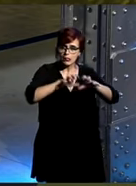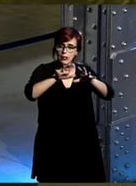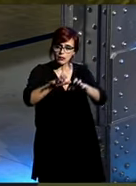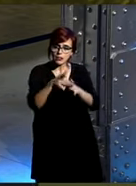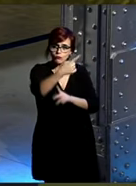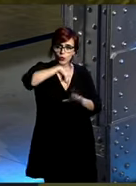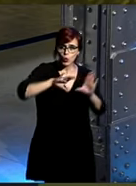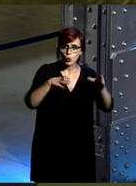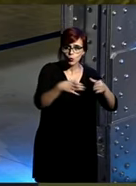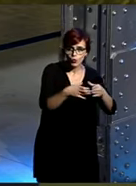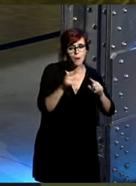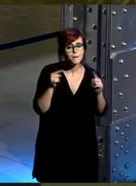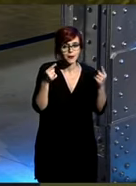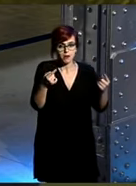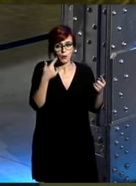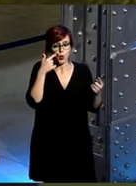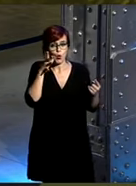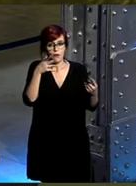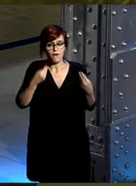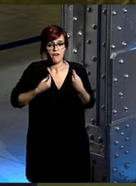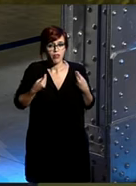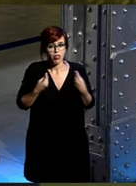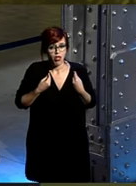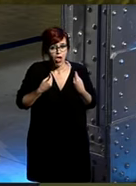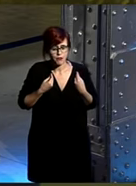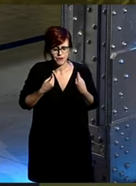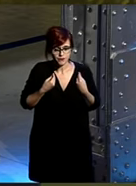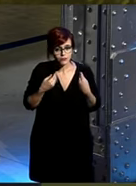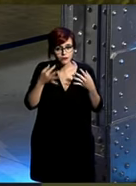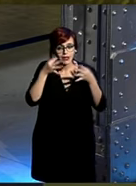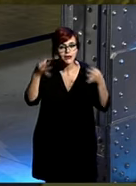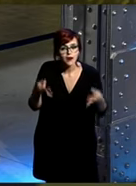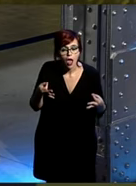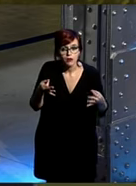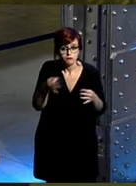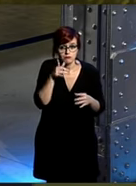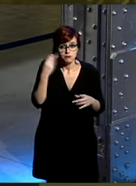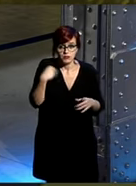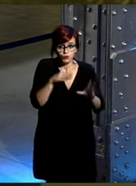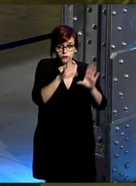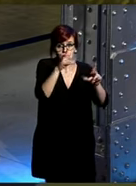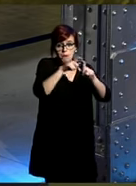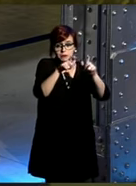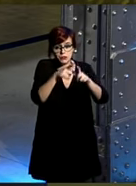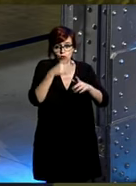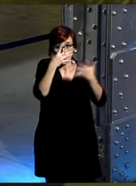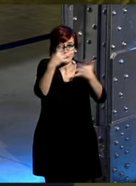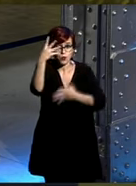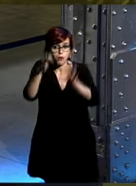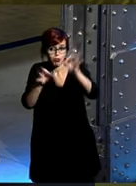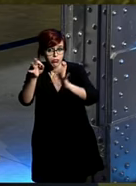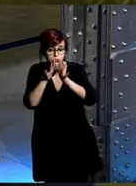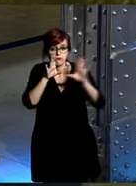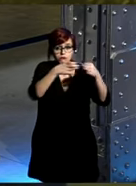por varias razones. La primera es que la vida real... vas a trabajar en equipo en el 99,9% de los casos, y segundo,